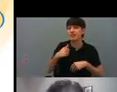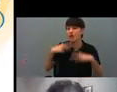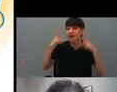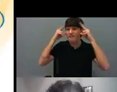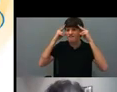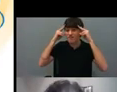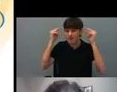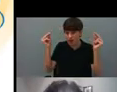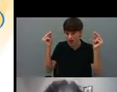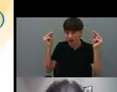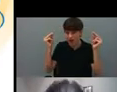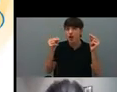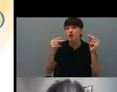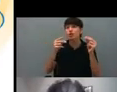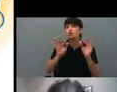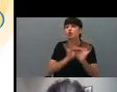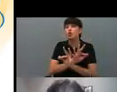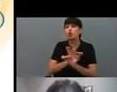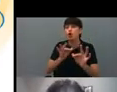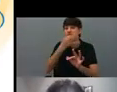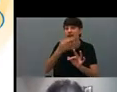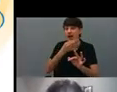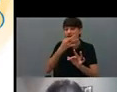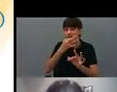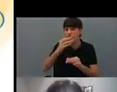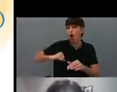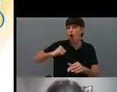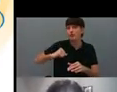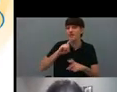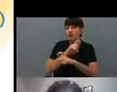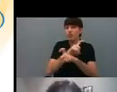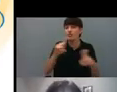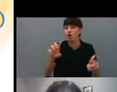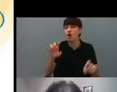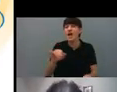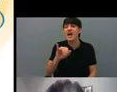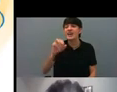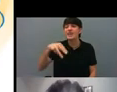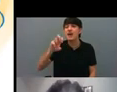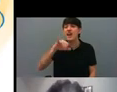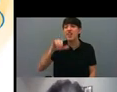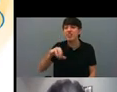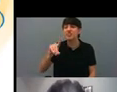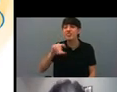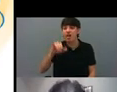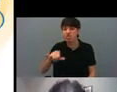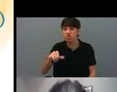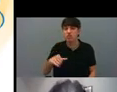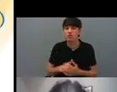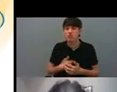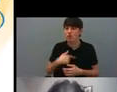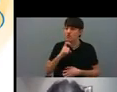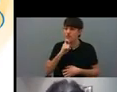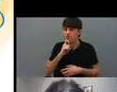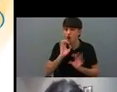turno de tarde en el hospital de la Fundación Jiménez Díaz. Pero no tenía dificultades para